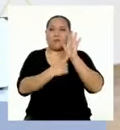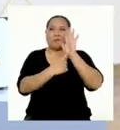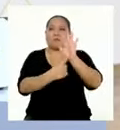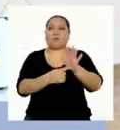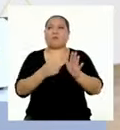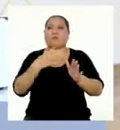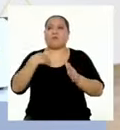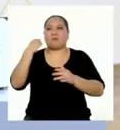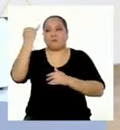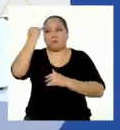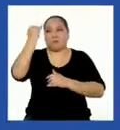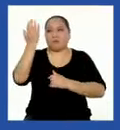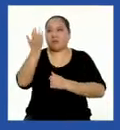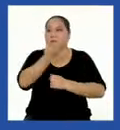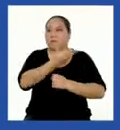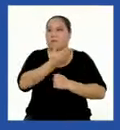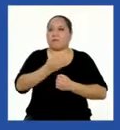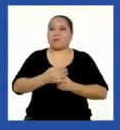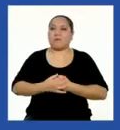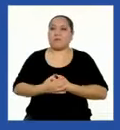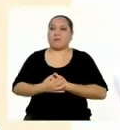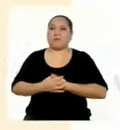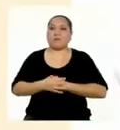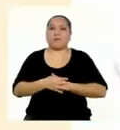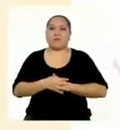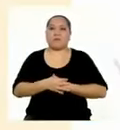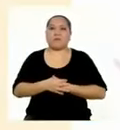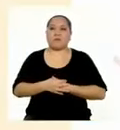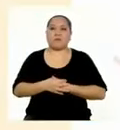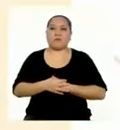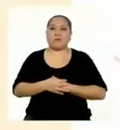mi propuesta. ¿Qué le parece?